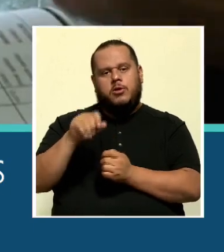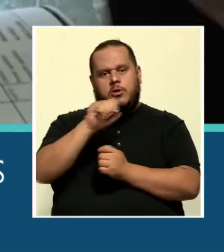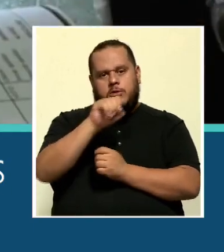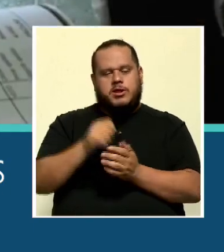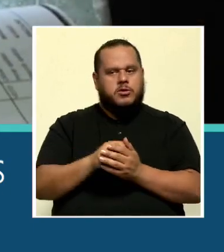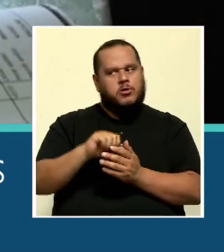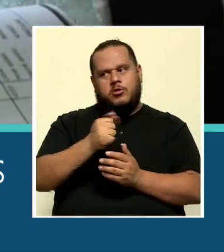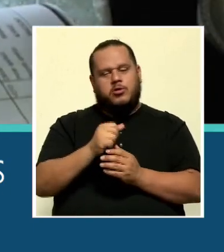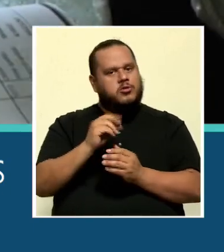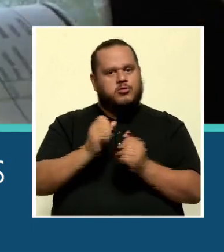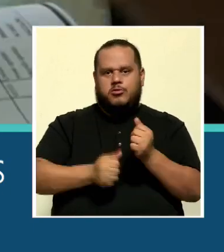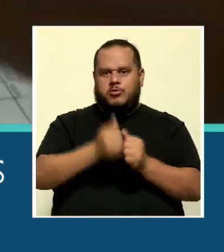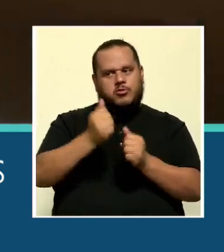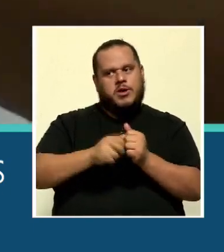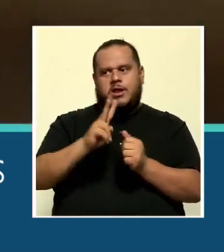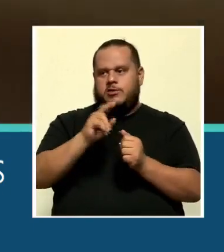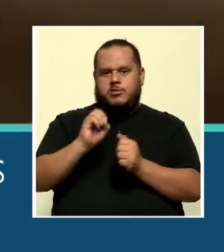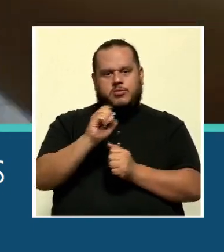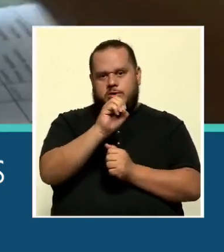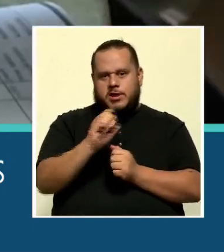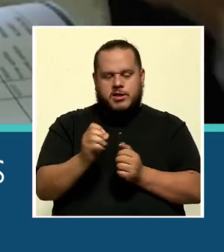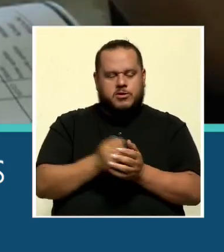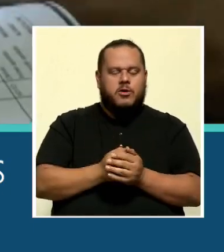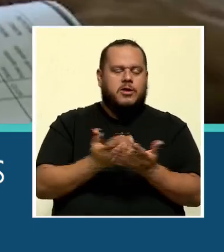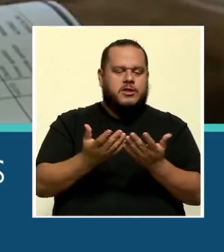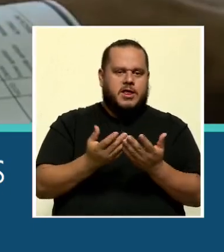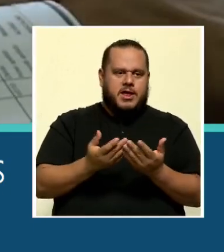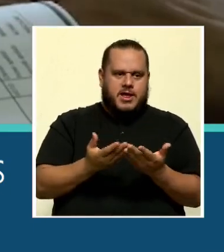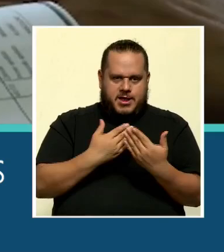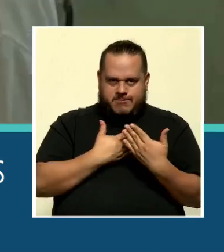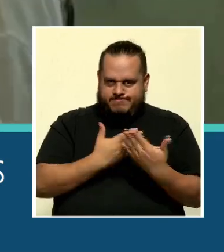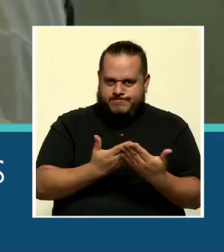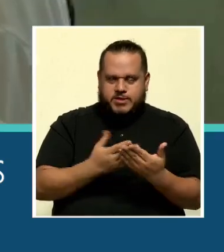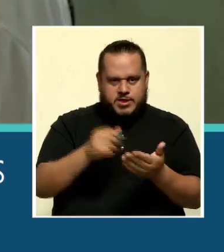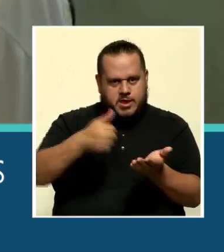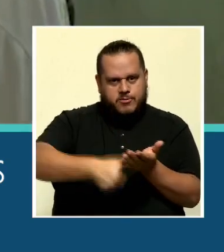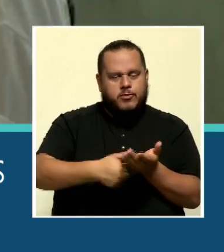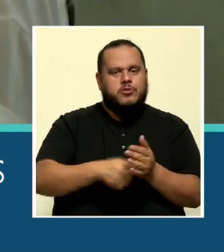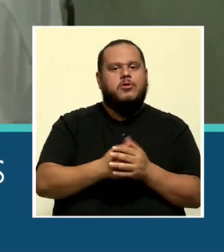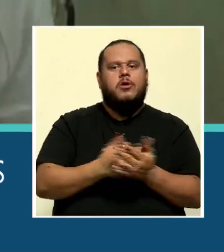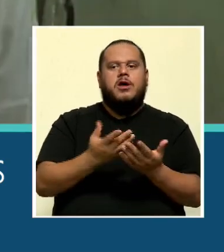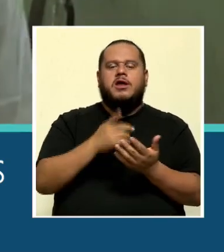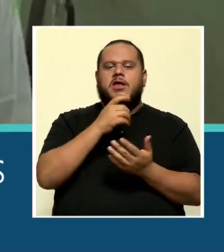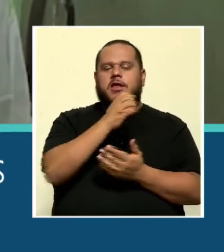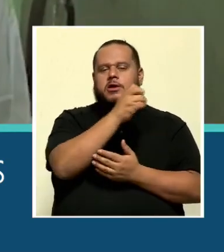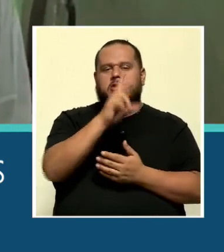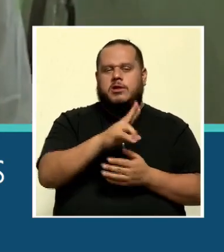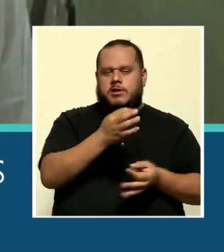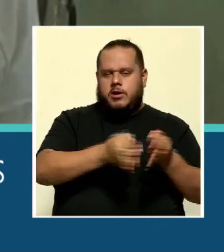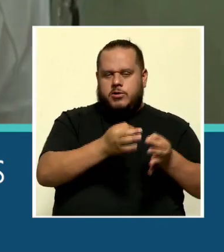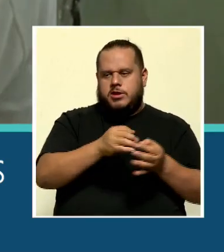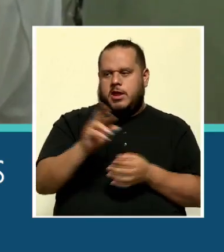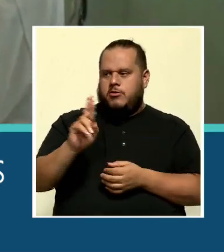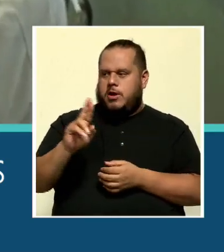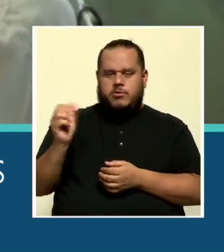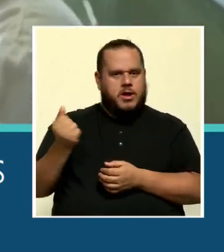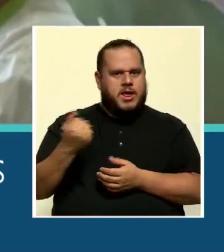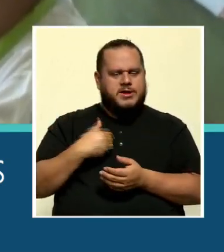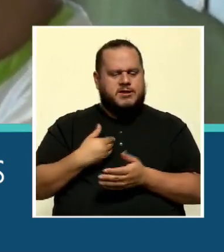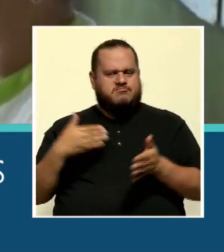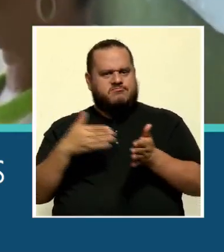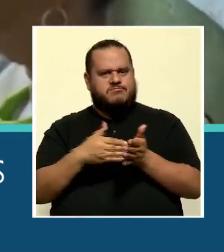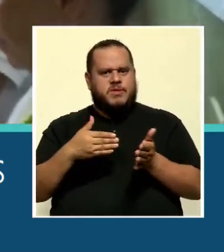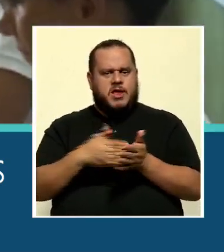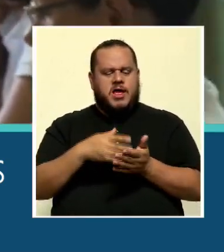superan el 2% de intención de voto. Precisamente el aspirante presidencial del partido Costa Rica Justa, Rolando Araya, arremetió contra